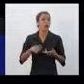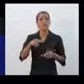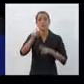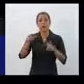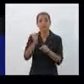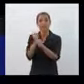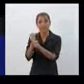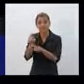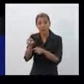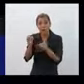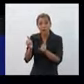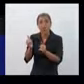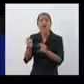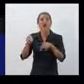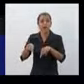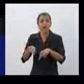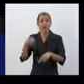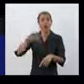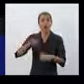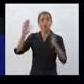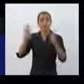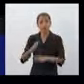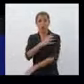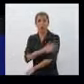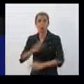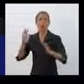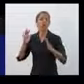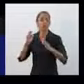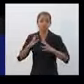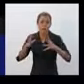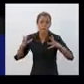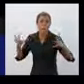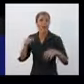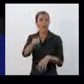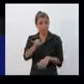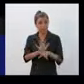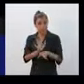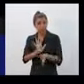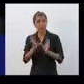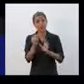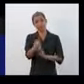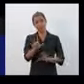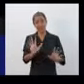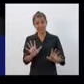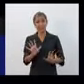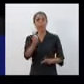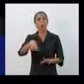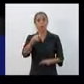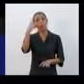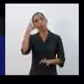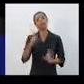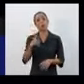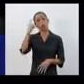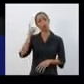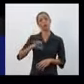clase media a la pobreza es lo que hacen cada vez que llegan al poder y después nos quieren hacer creer que los argentinos cada diez